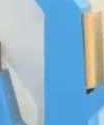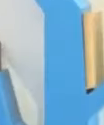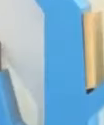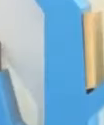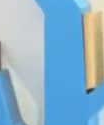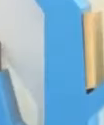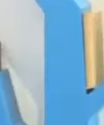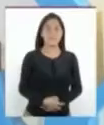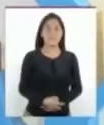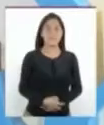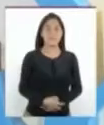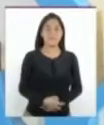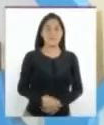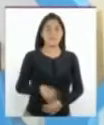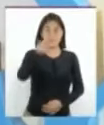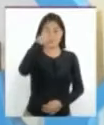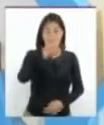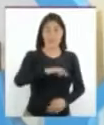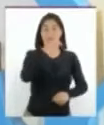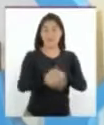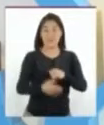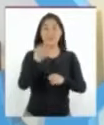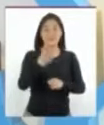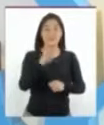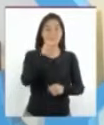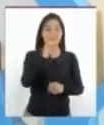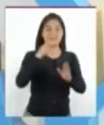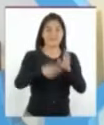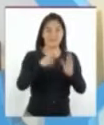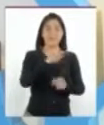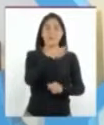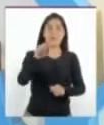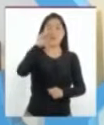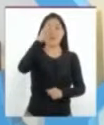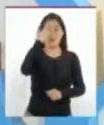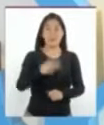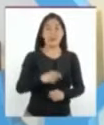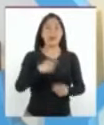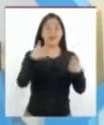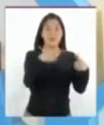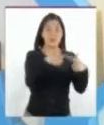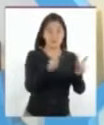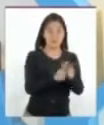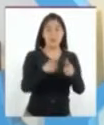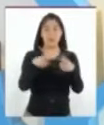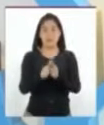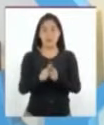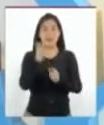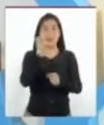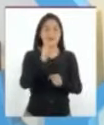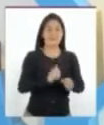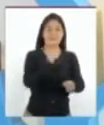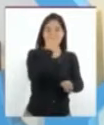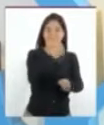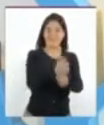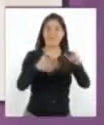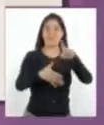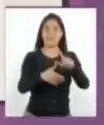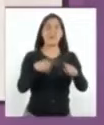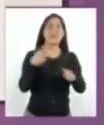Para concluir, y de acuerdo con el video, recuerda lo siguiente. Los grupos que llegaron a América